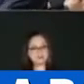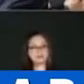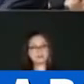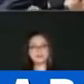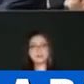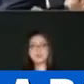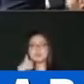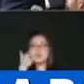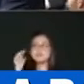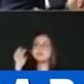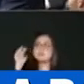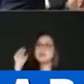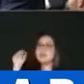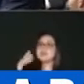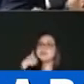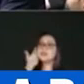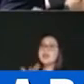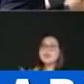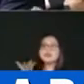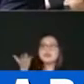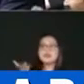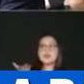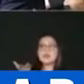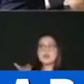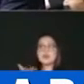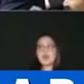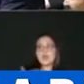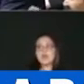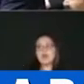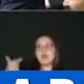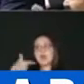están pidiendo que baje.